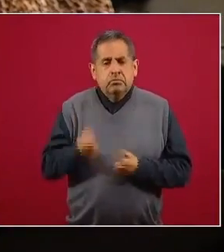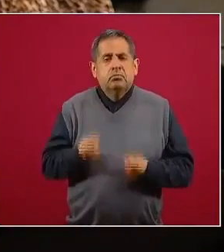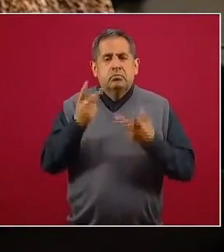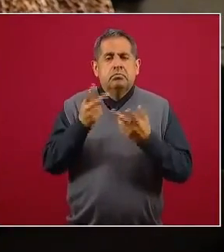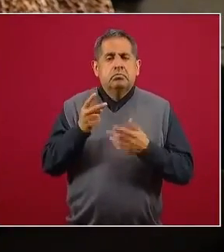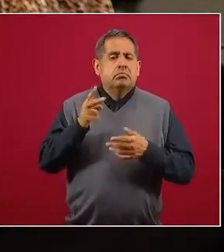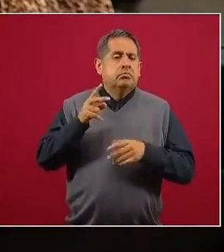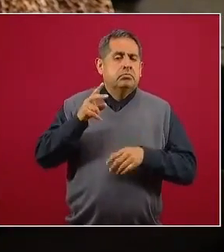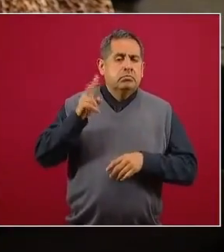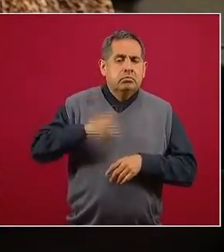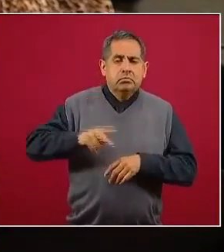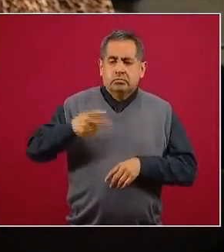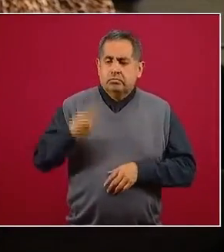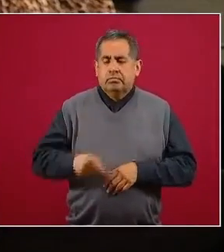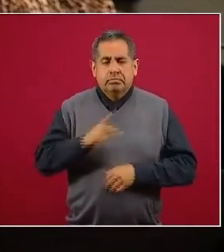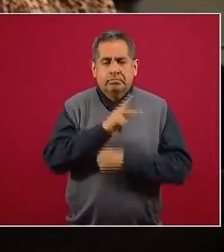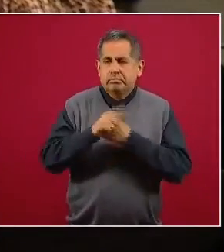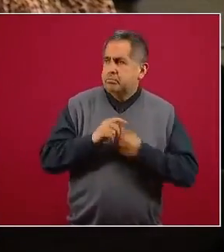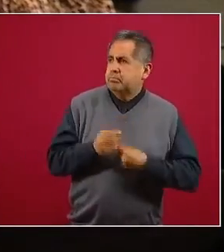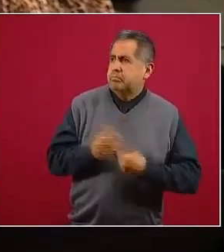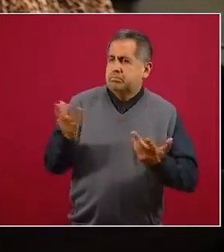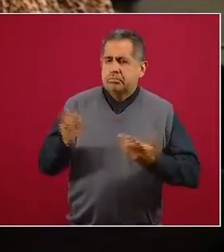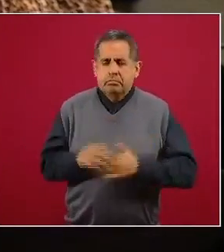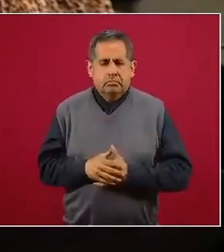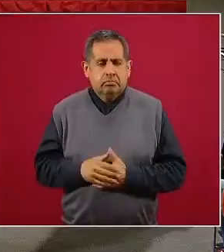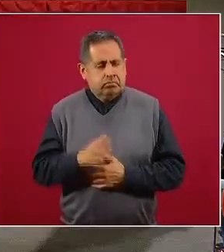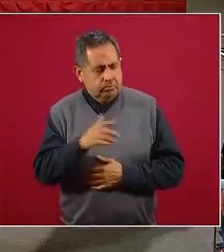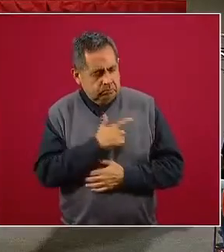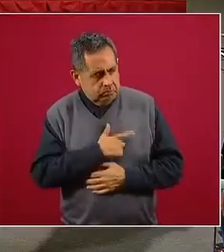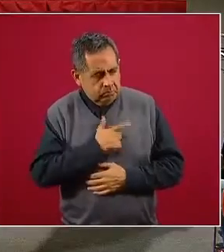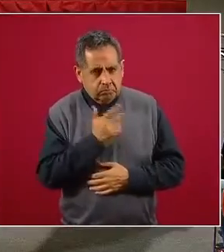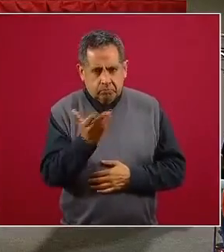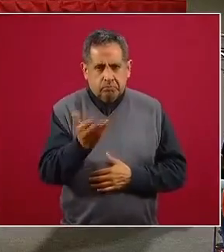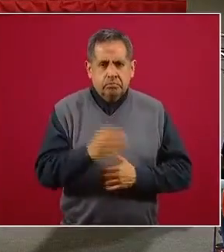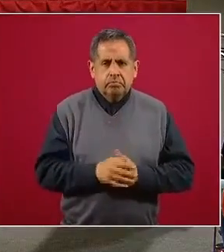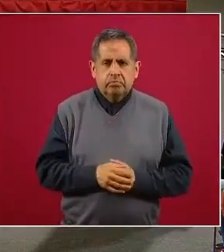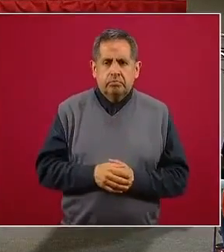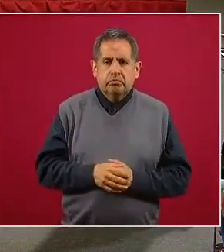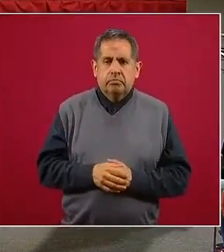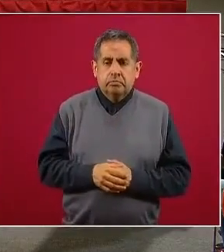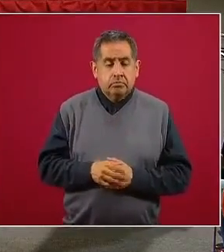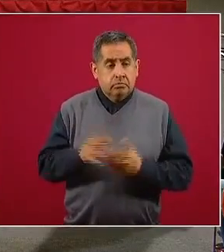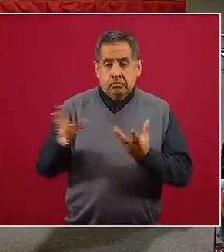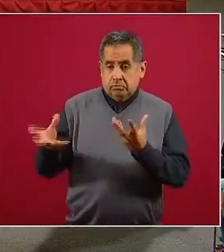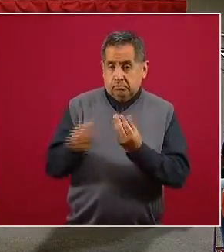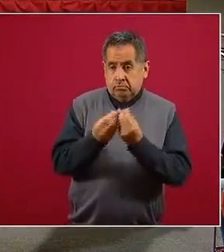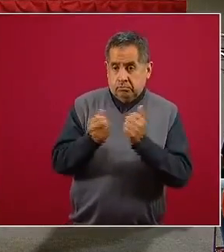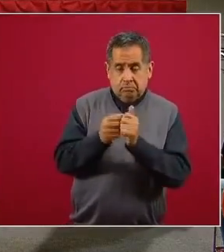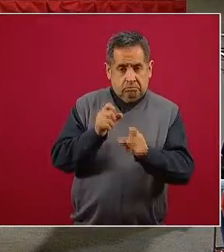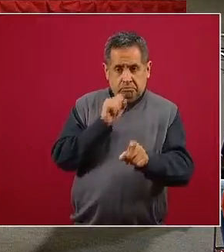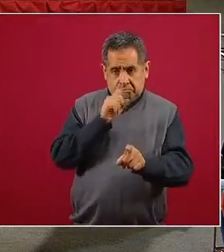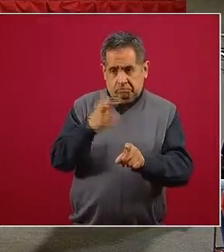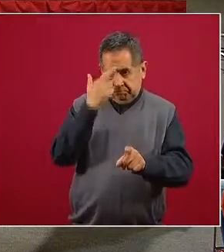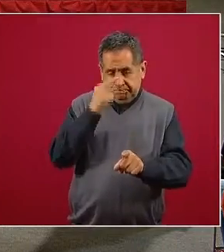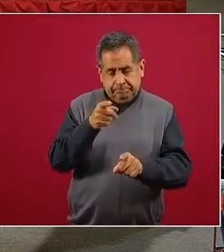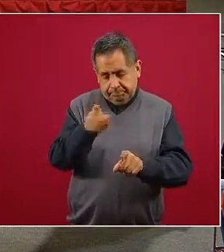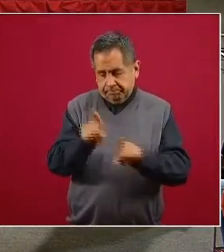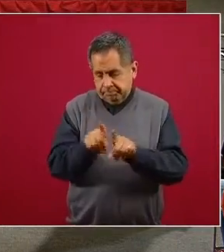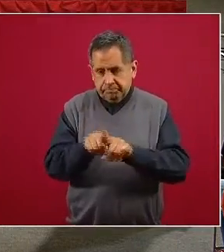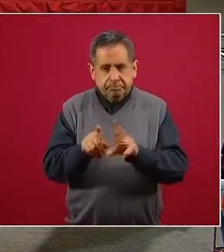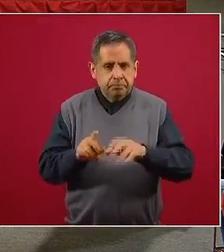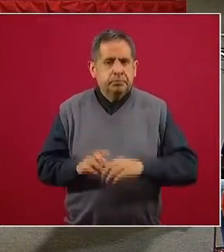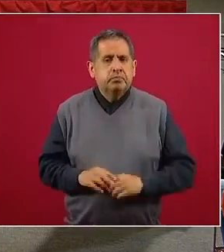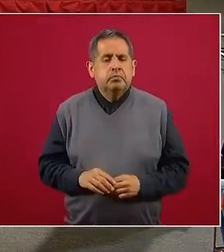cuánto le correspondería a nuestro país. Coméntanos algo de eso, por favor. Con mucho gusto, gracias, Héctor. Esto complementa justo lo que platicábamos con